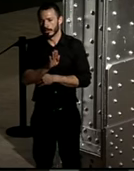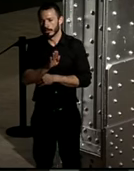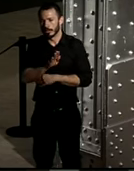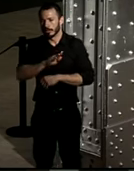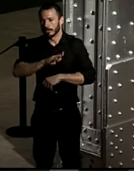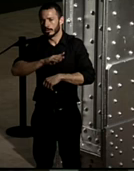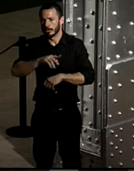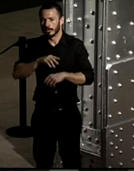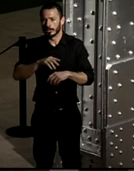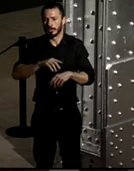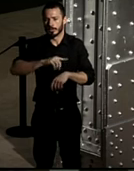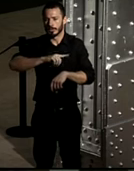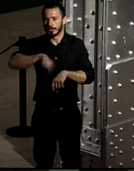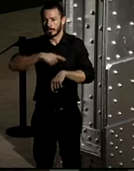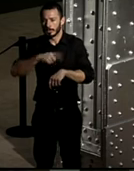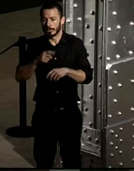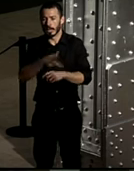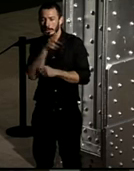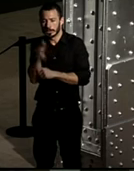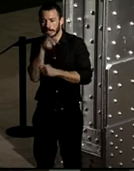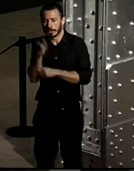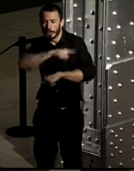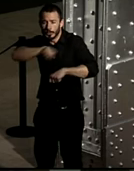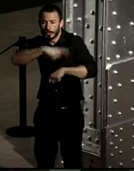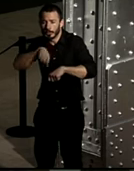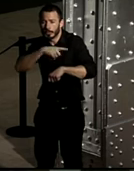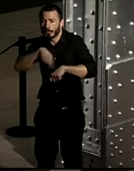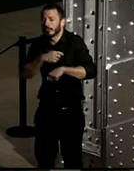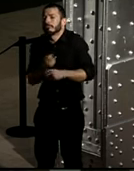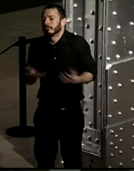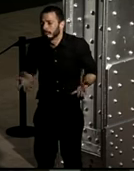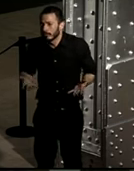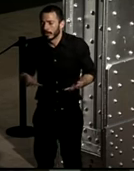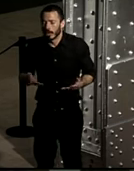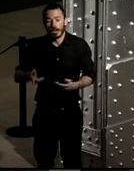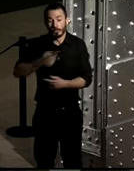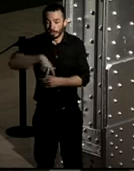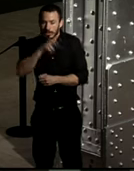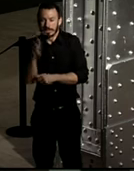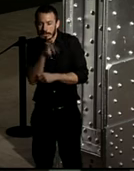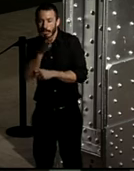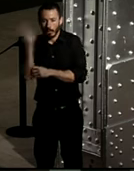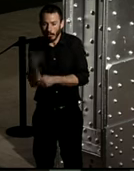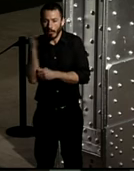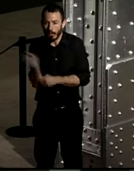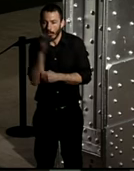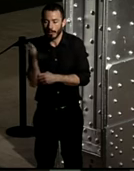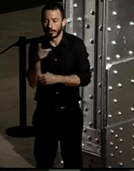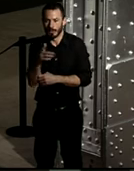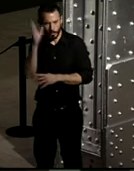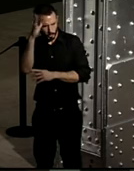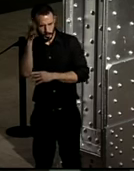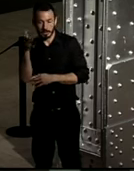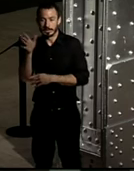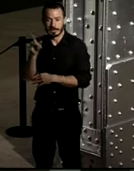de material tenéis, por ejemplo? ¿Cuánto podéis ¿Sois llegar de los que rodáis sin parar? Bruto. No. Sí, en brutos. O sea, ¿qué